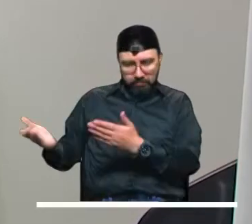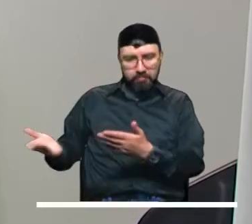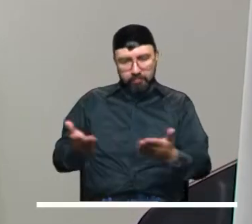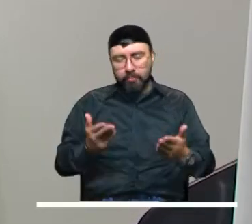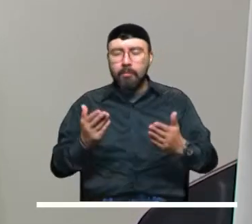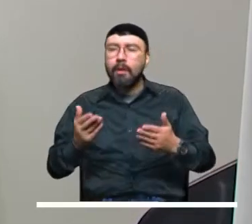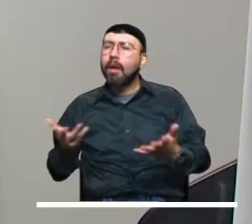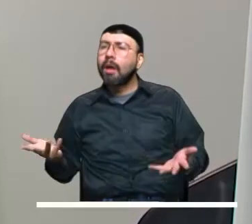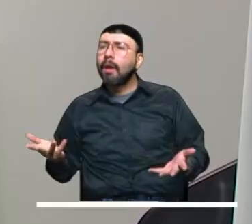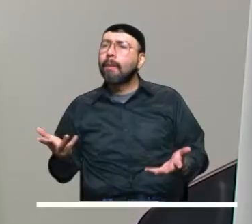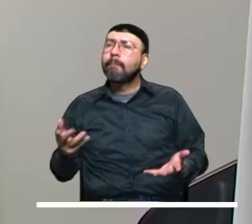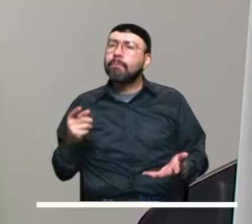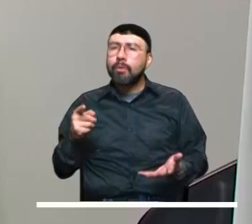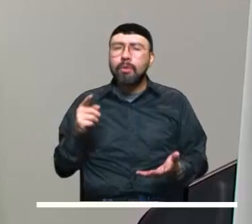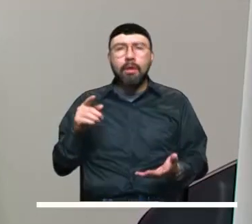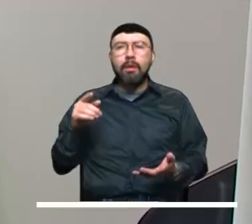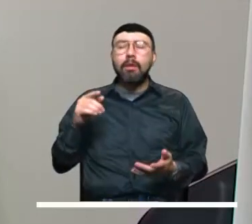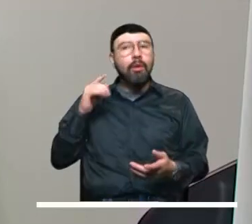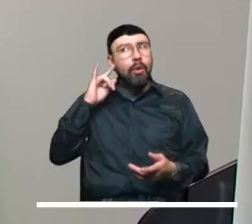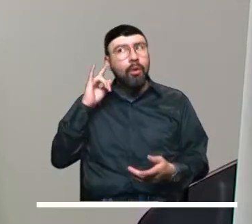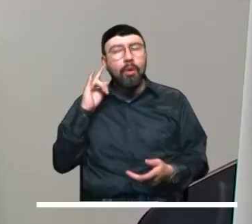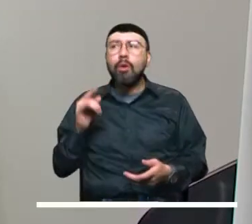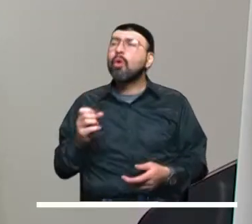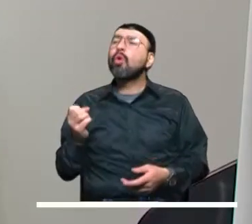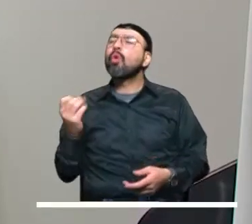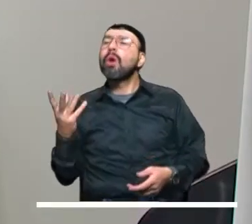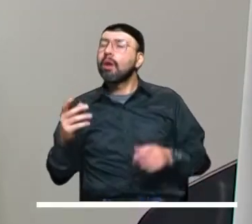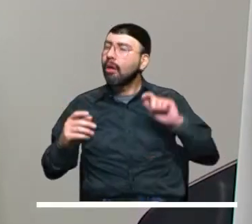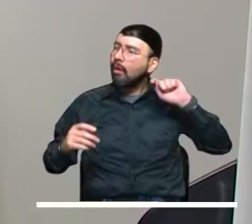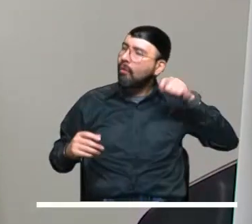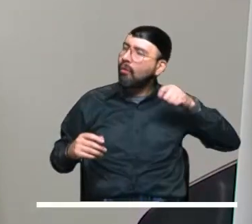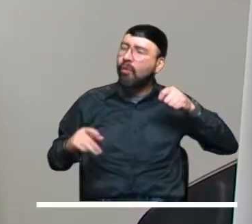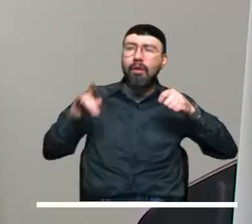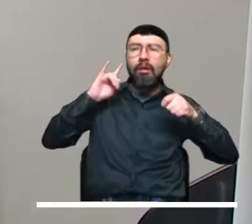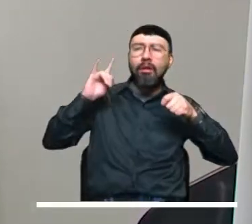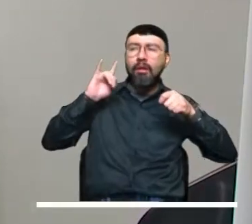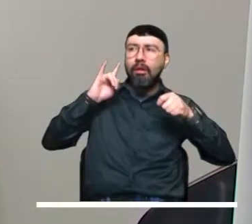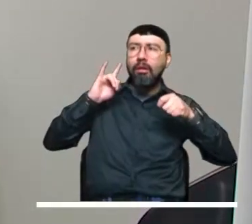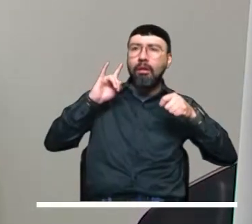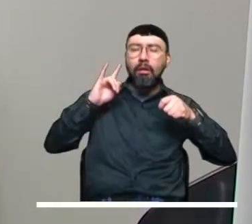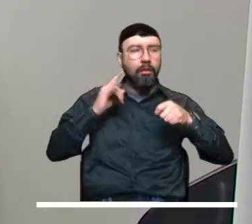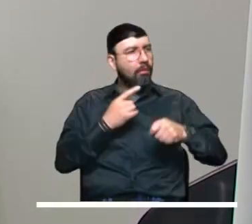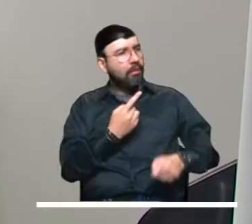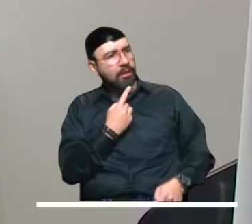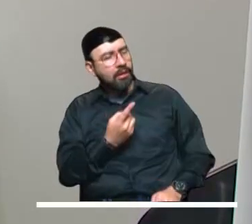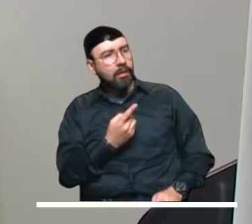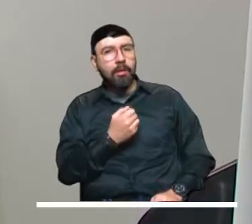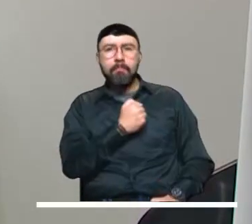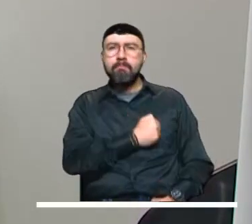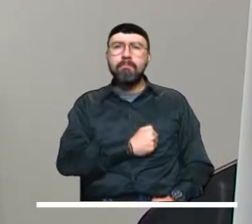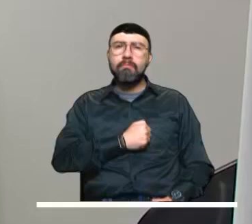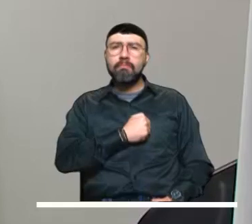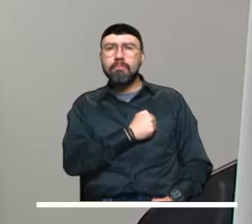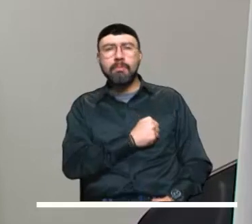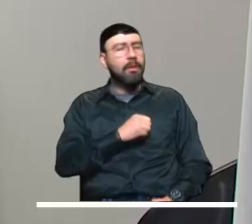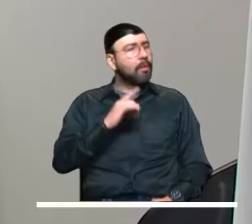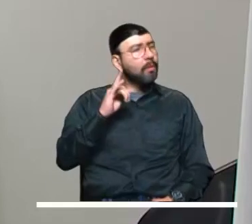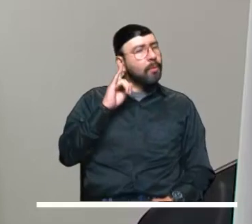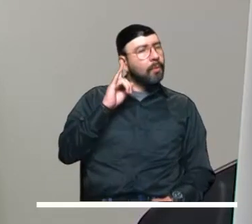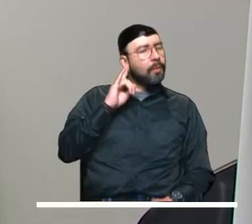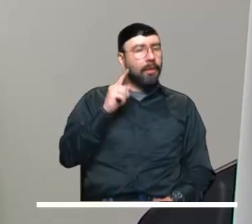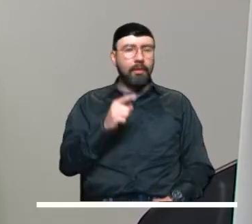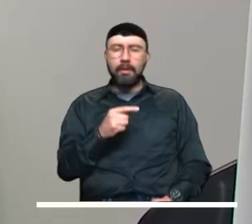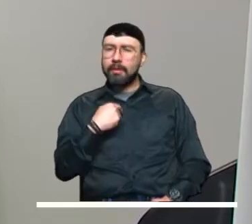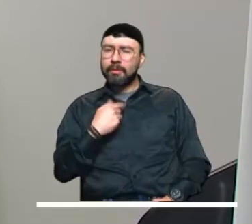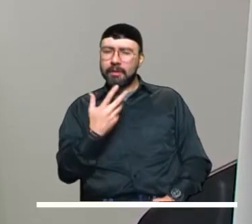por favor dígame qué emisora le pongo. El paciente le dice, por favor colóqueme una